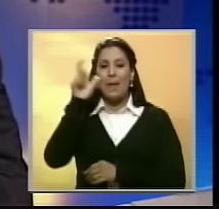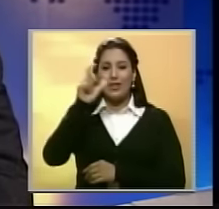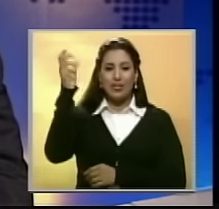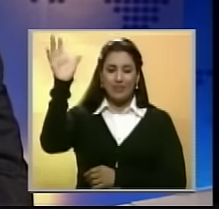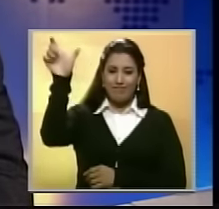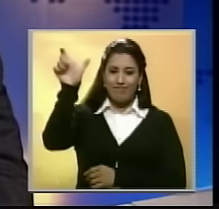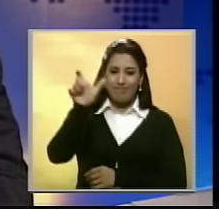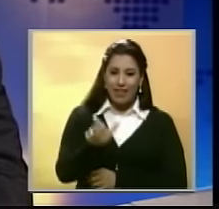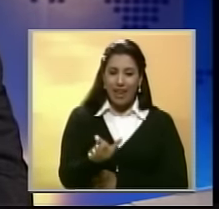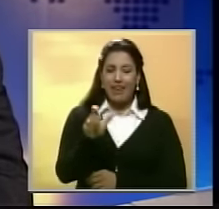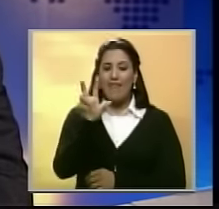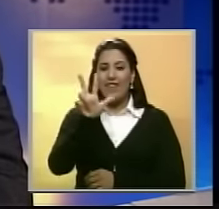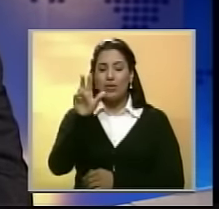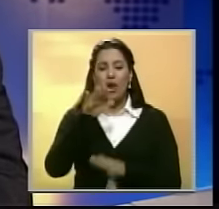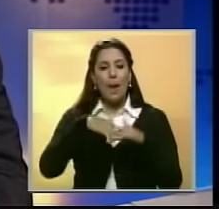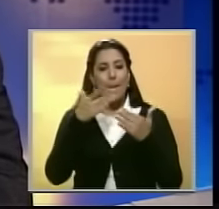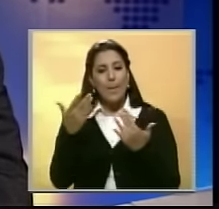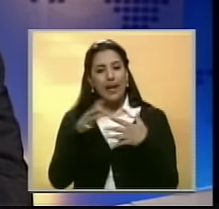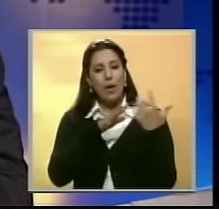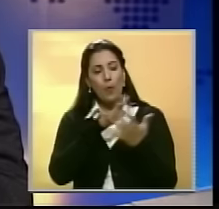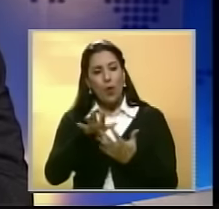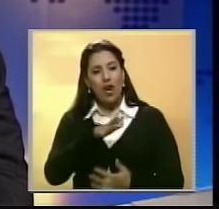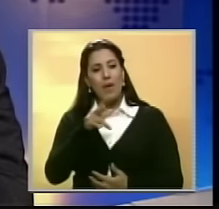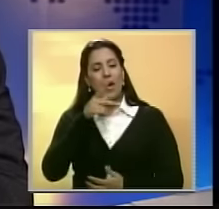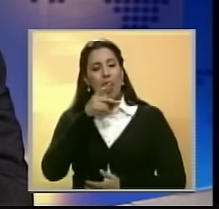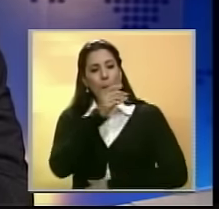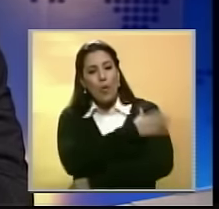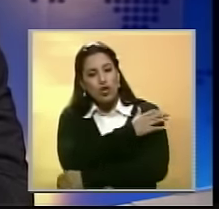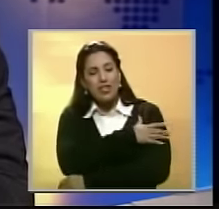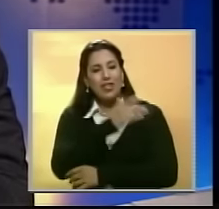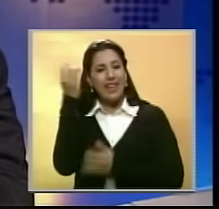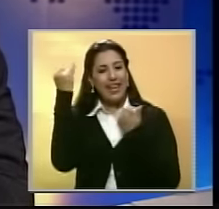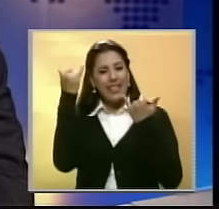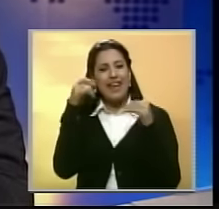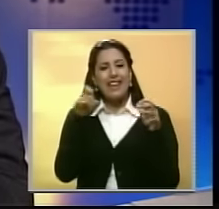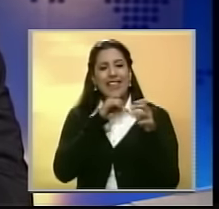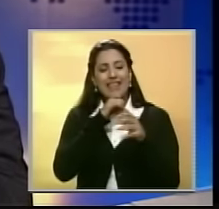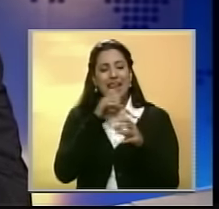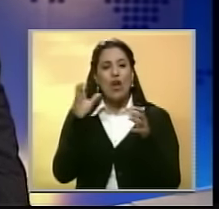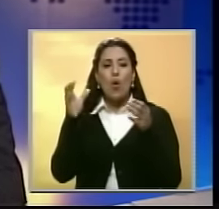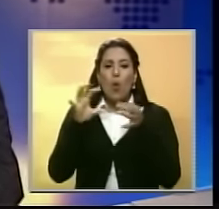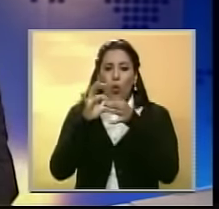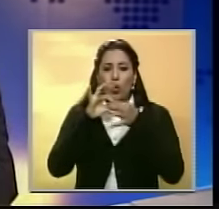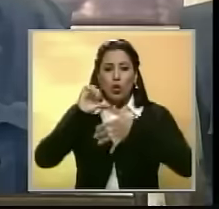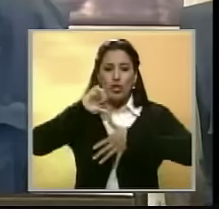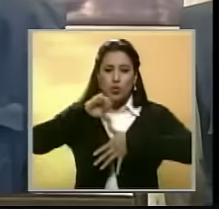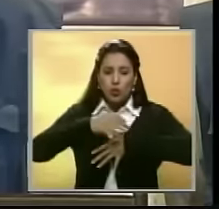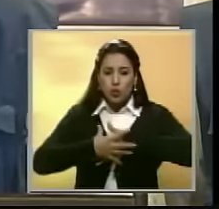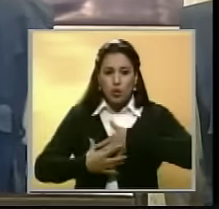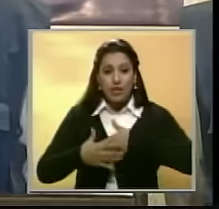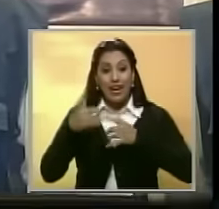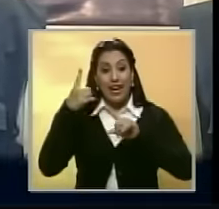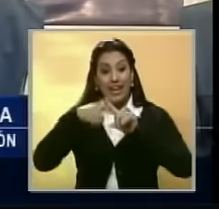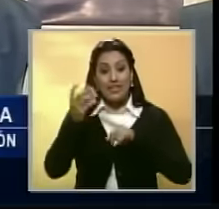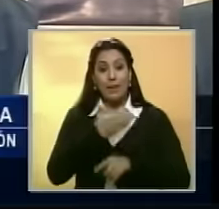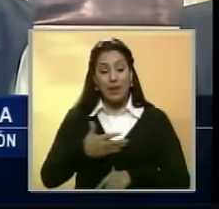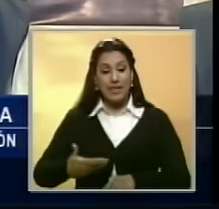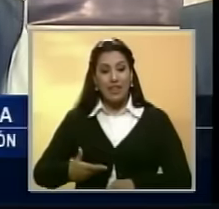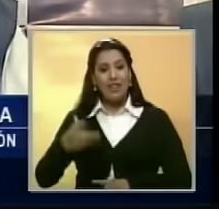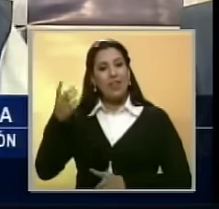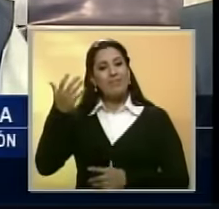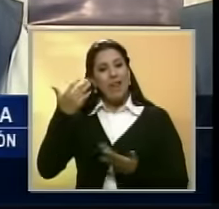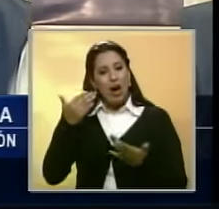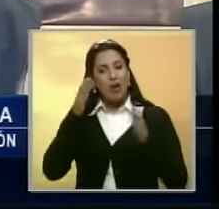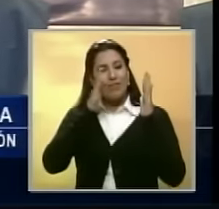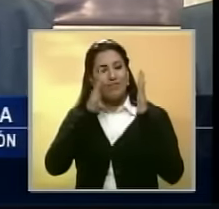para mediar por la crisis política entre el gobierno nacional y la oposición por iniciativa de la Unión de Naciones Suramericanas. Los exmandatarios se regirán por